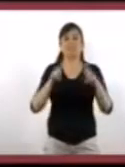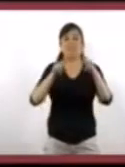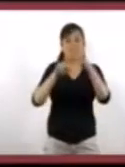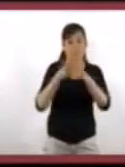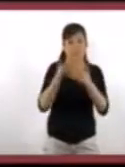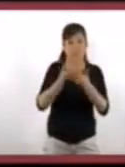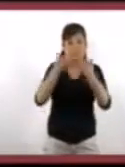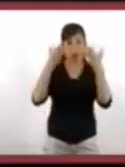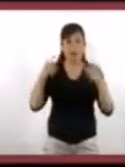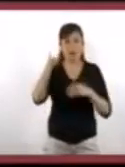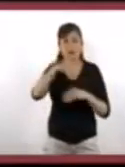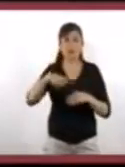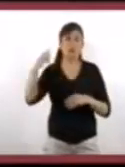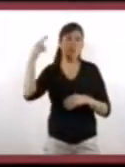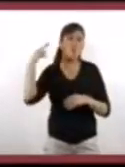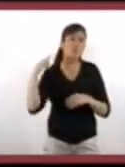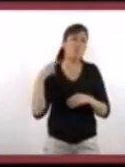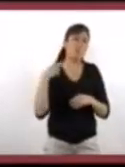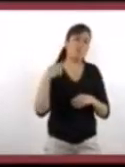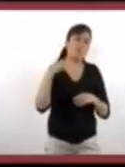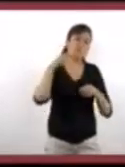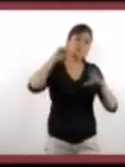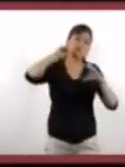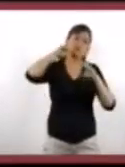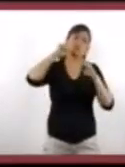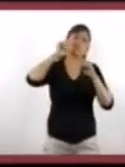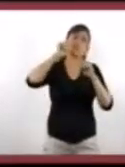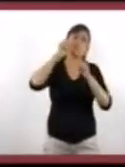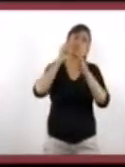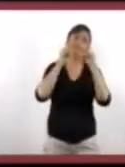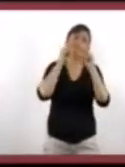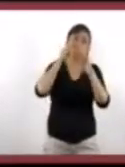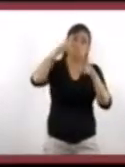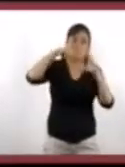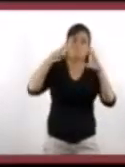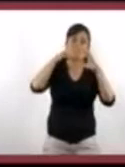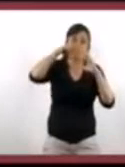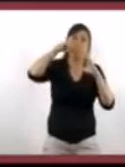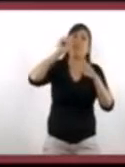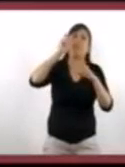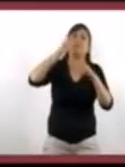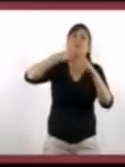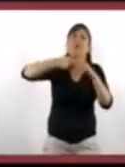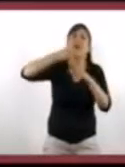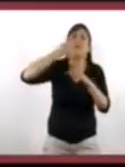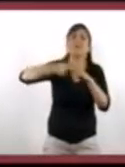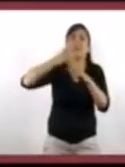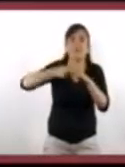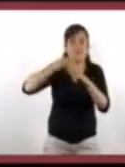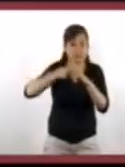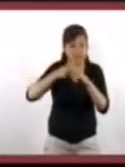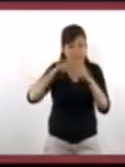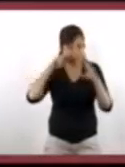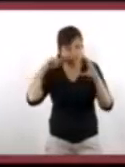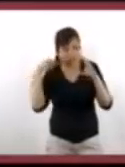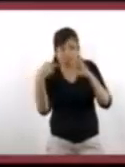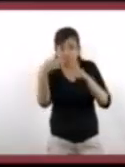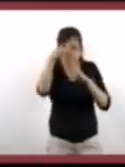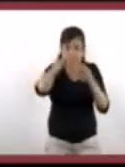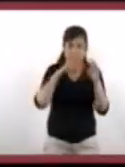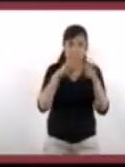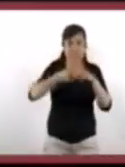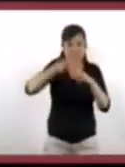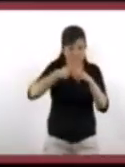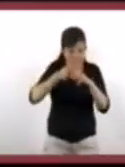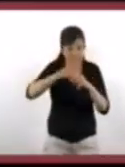Empezaremos ahora un viaje en el mundo de la estadística, que en realidad es una manera de entender o